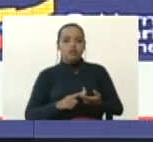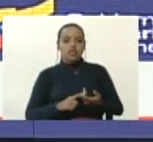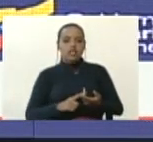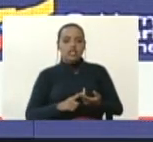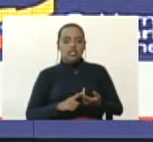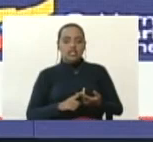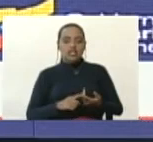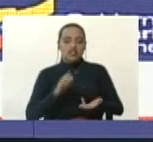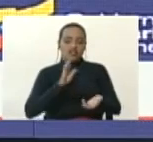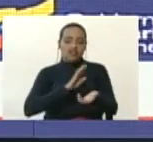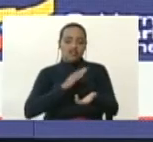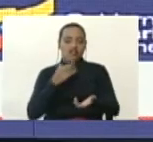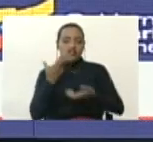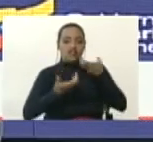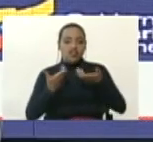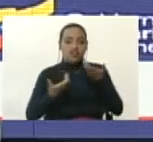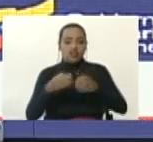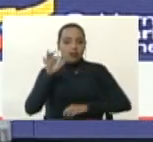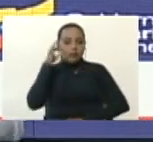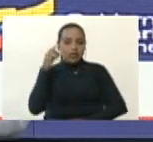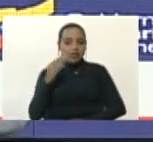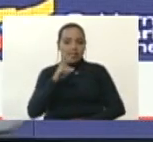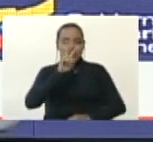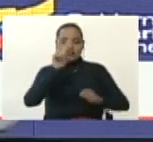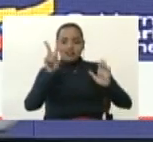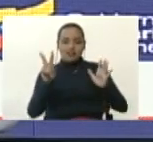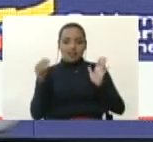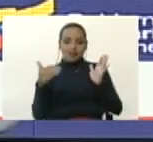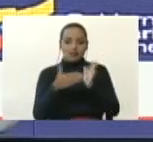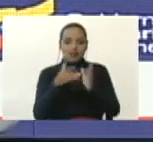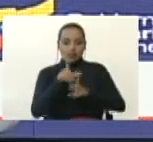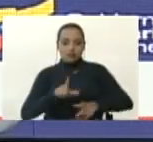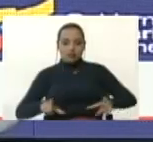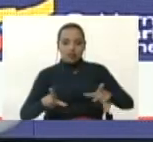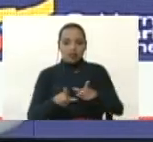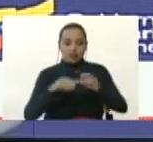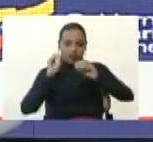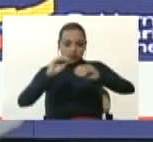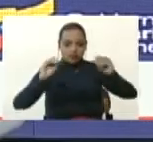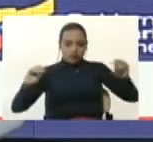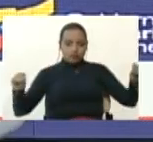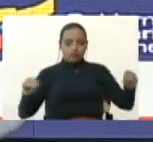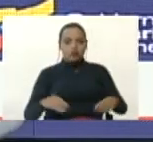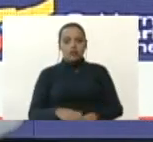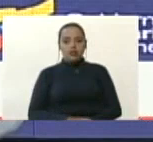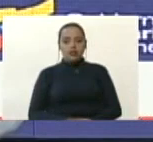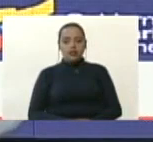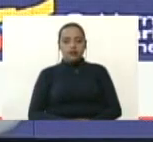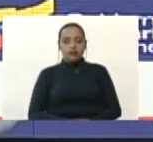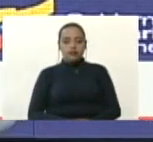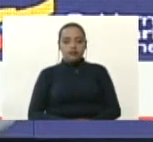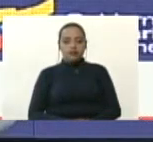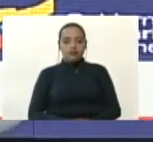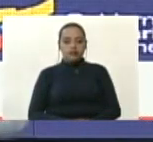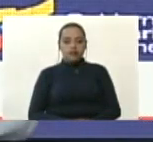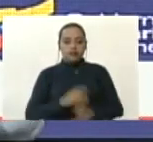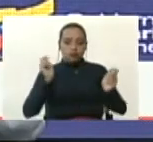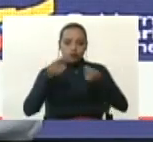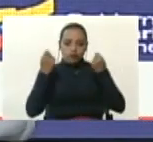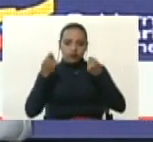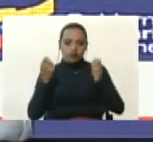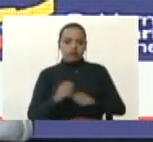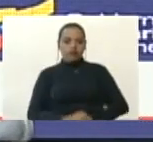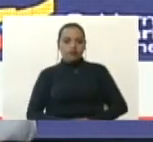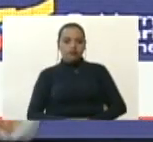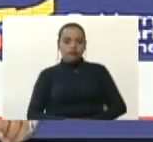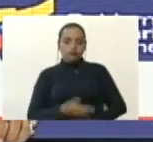fiebre amarilla. En los 7.000 puntos que debemos anunciar y publicitar para